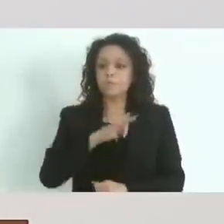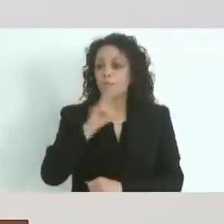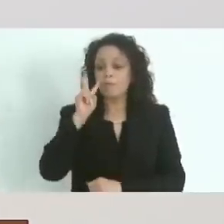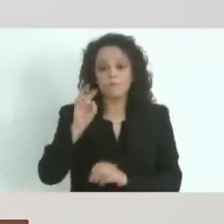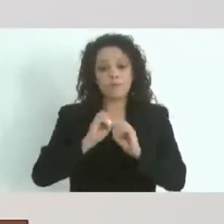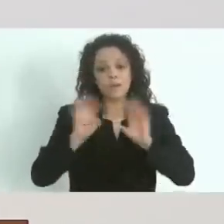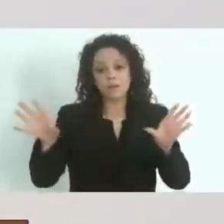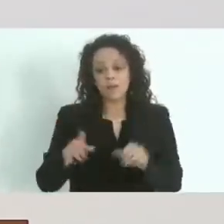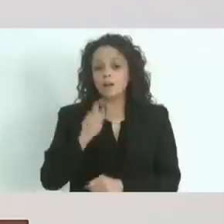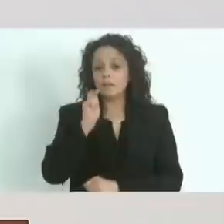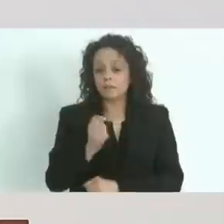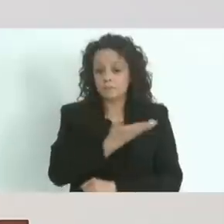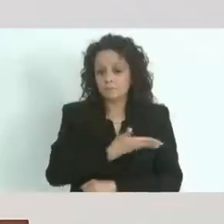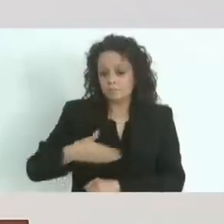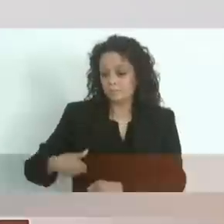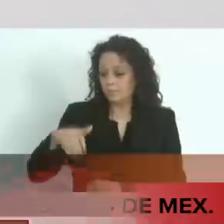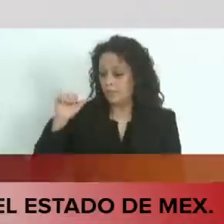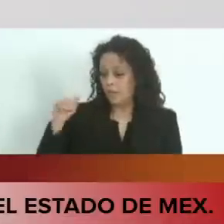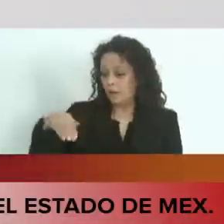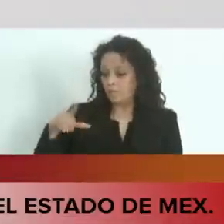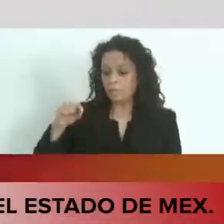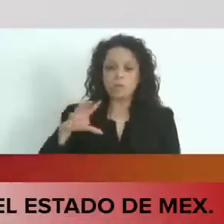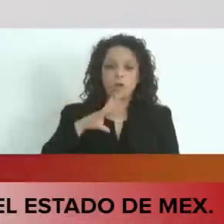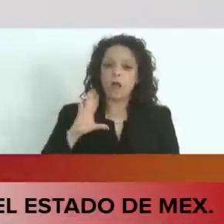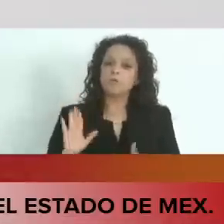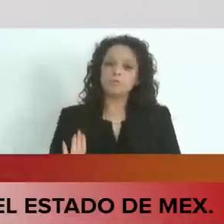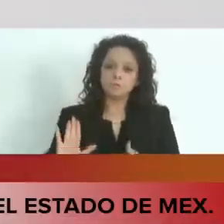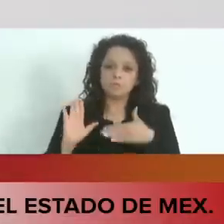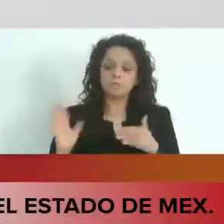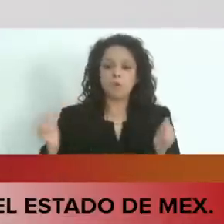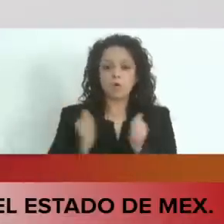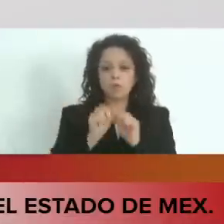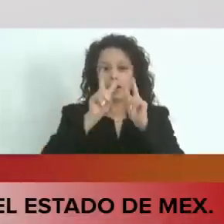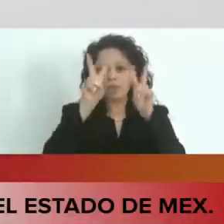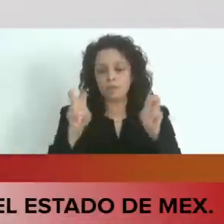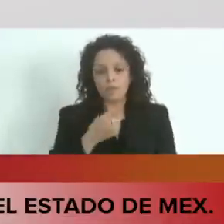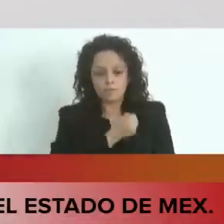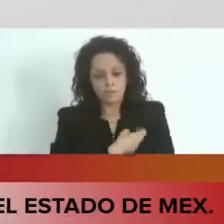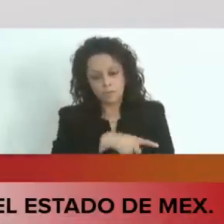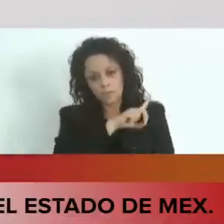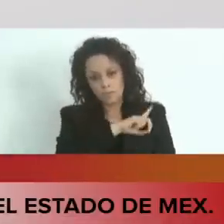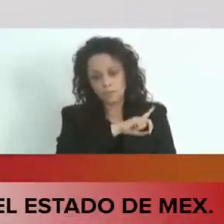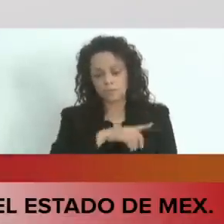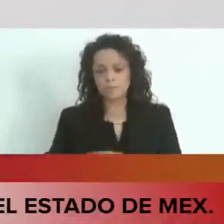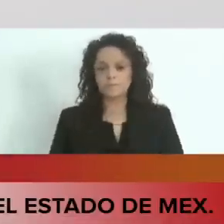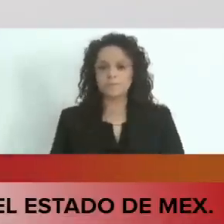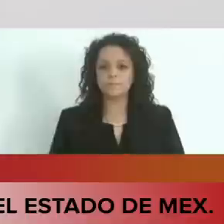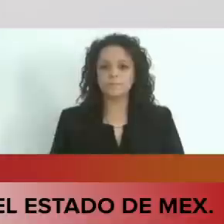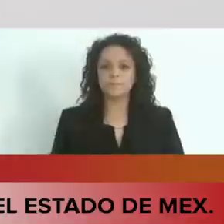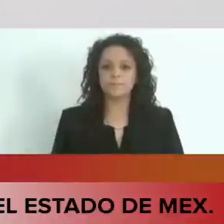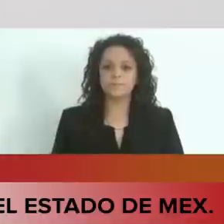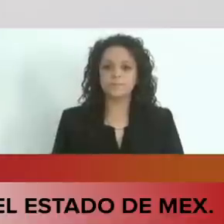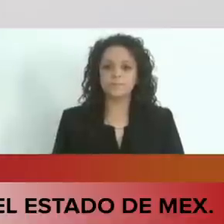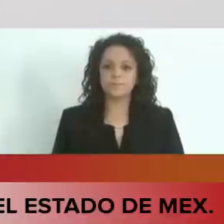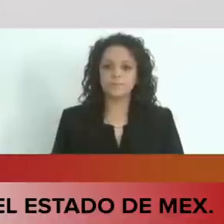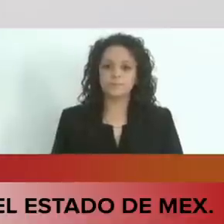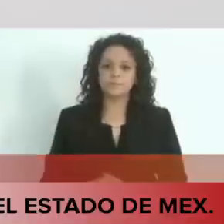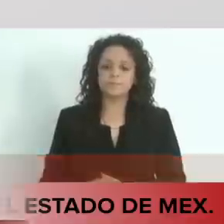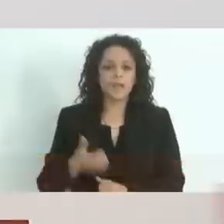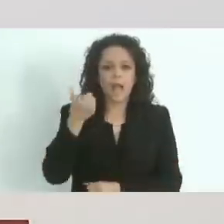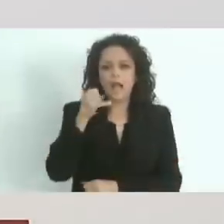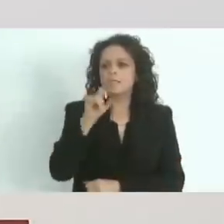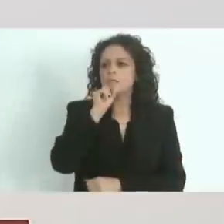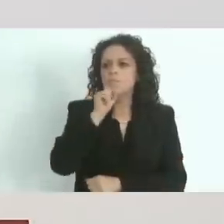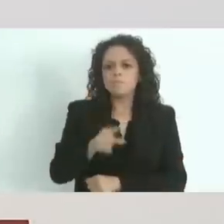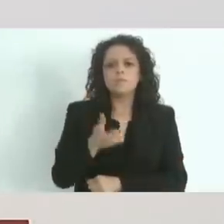presidente Andrés Manuel López Obrador con la salud. Así como lo ha hecho en su recorrido por todos los